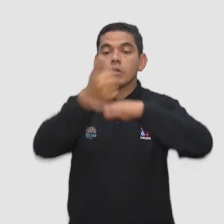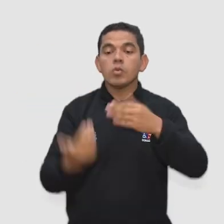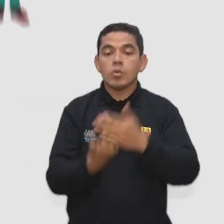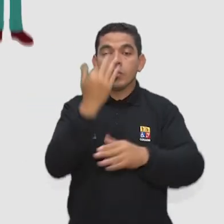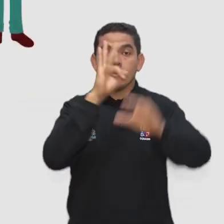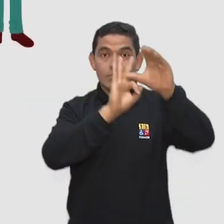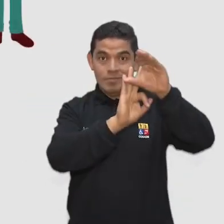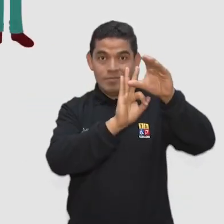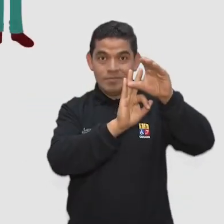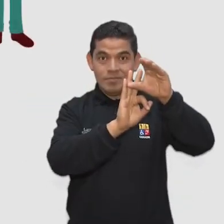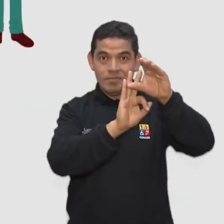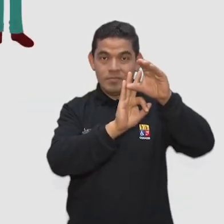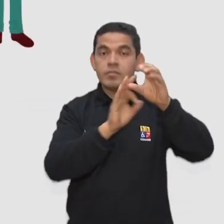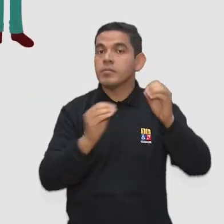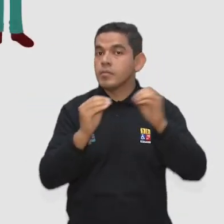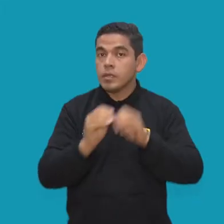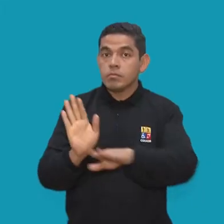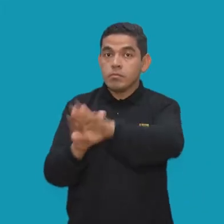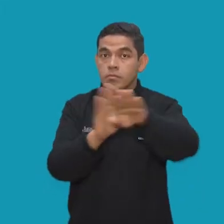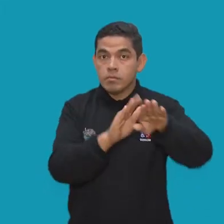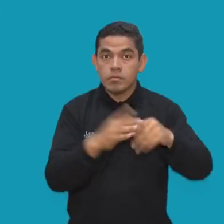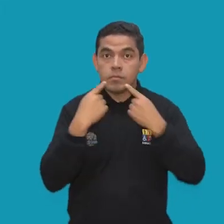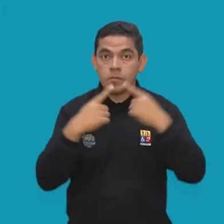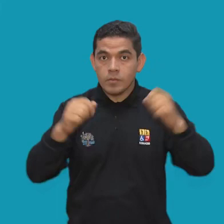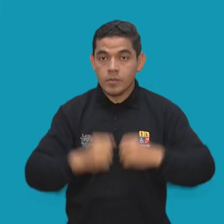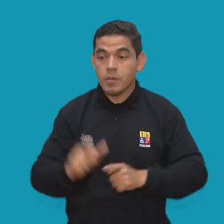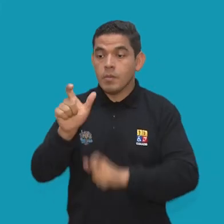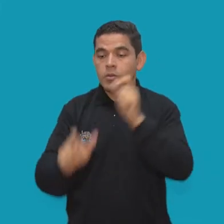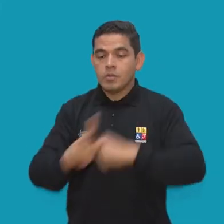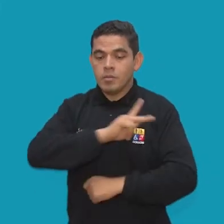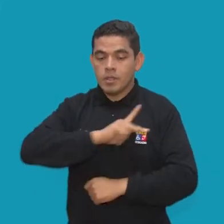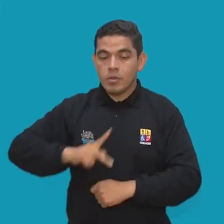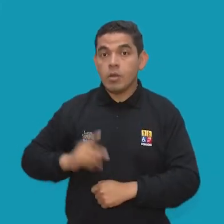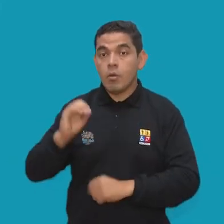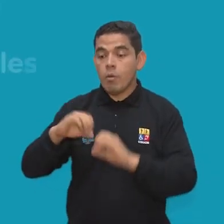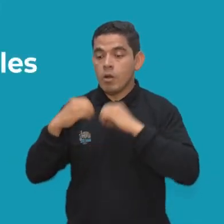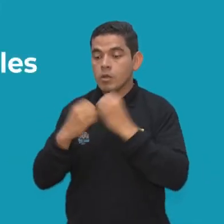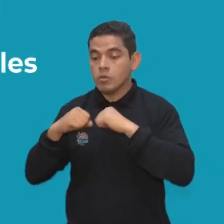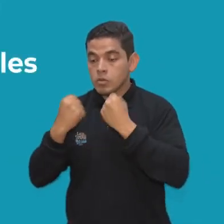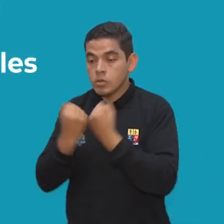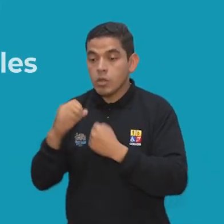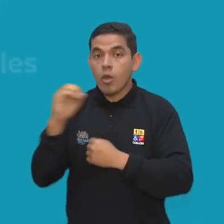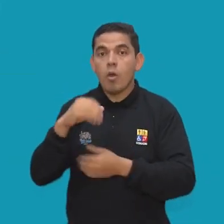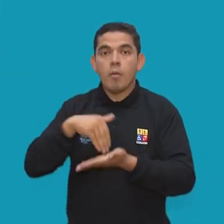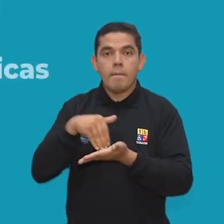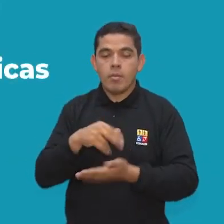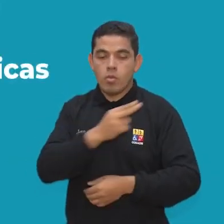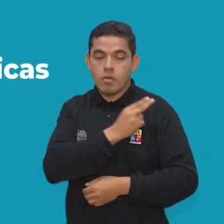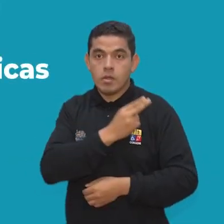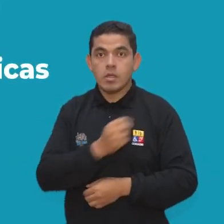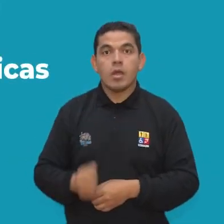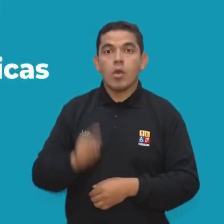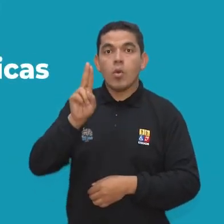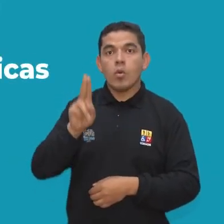de Participación Ciudadana y Control Social, convoca a las personas naturales, organizaciones sociales y miembros de